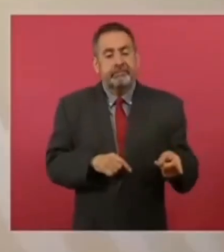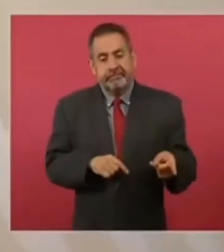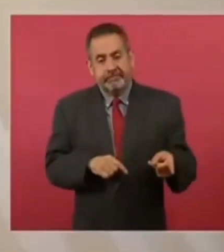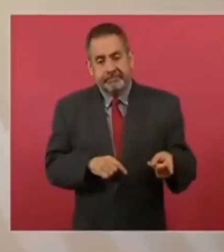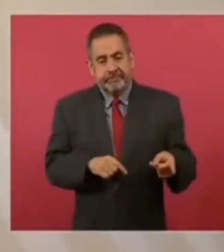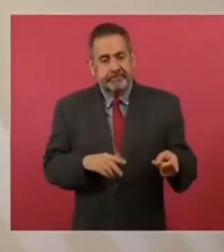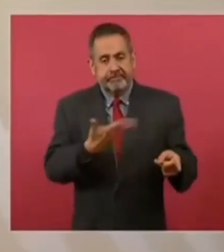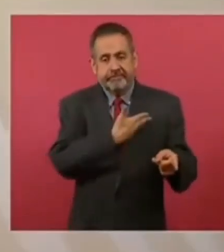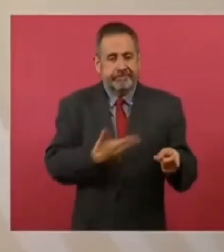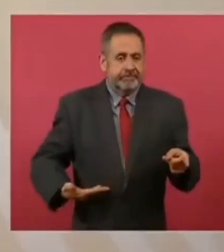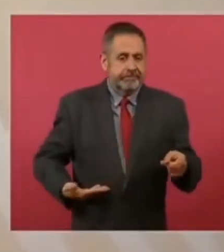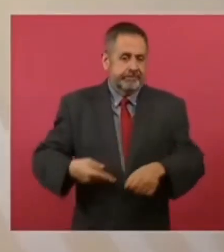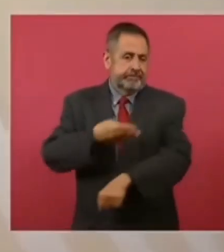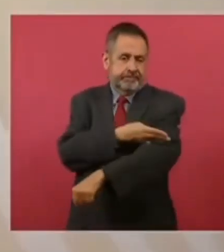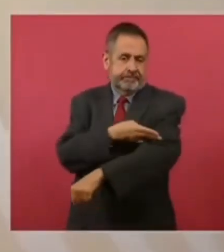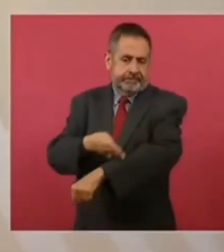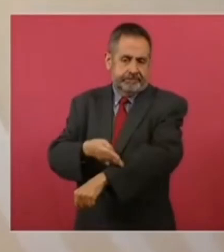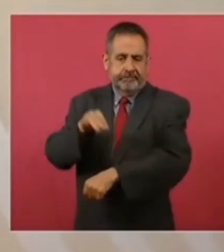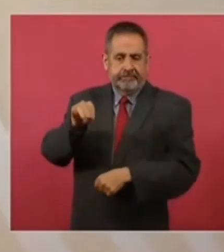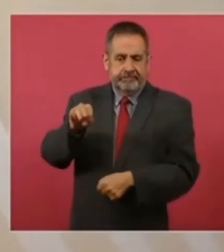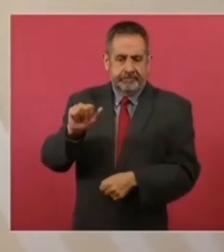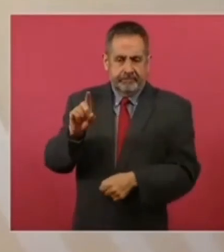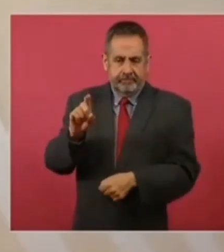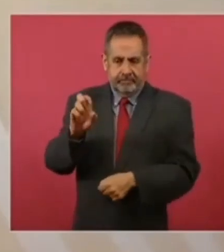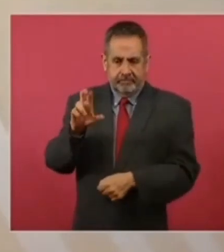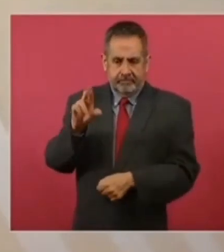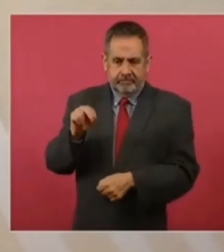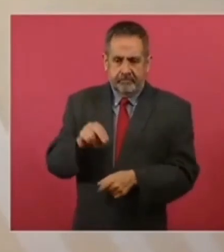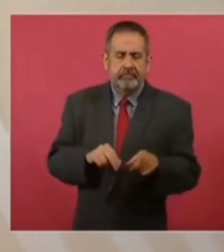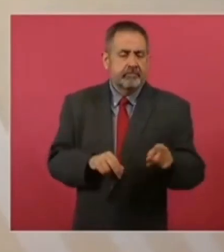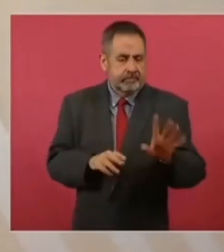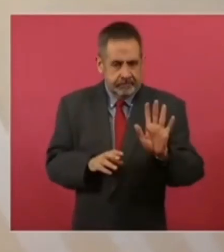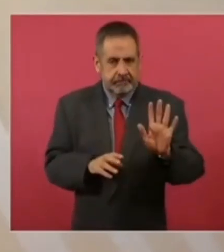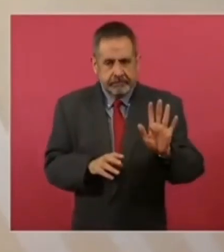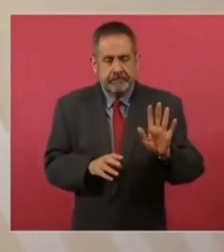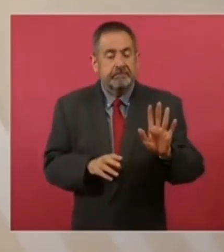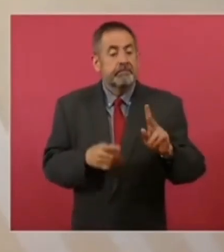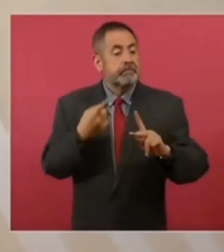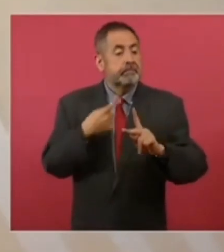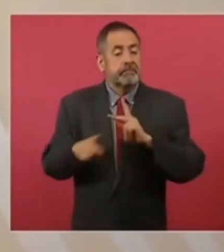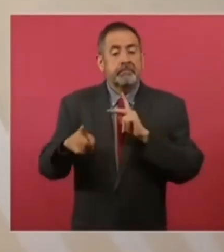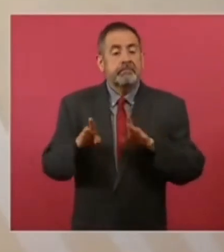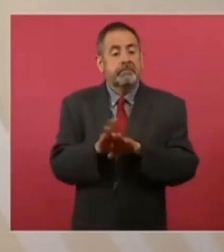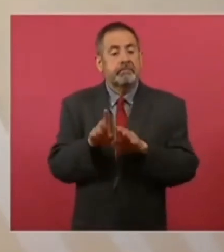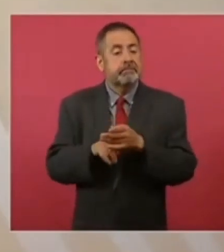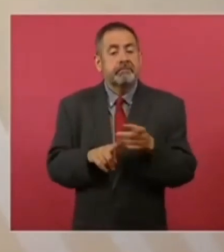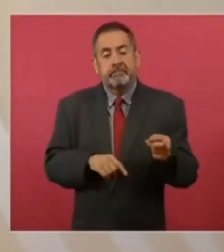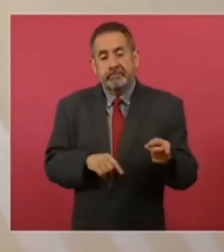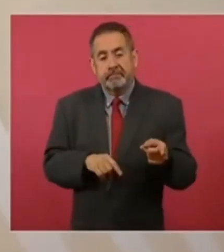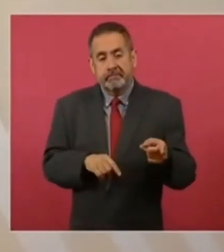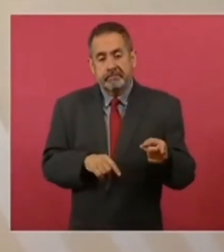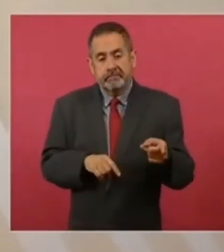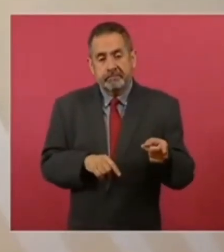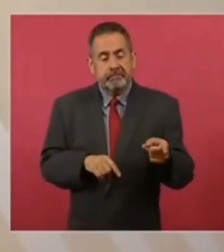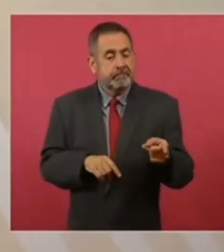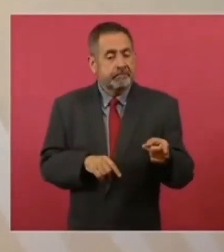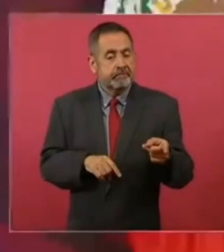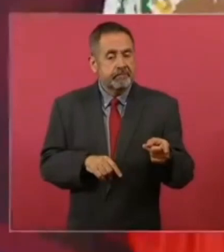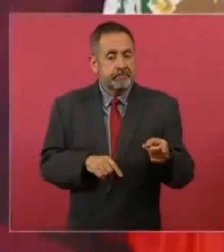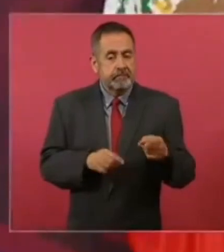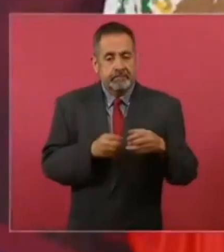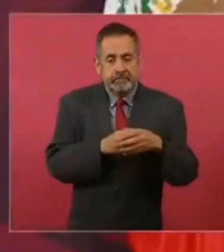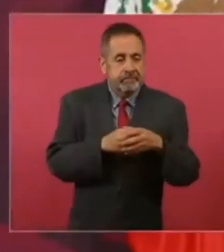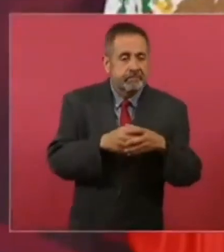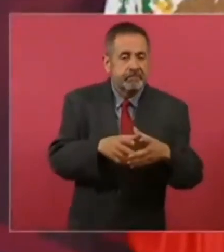por el presidente Madero, que al principio no